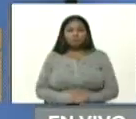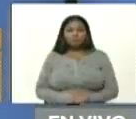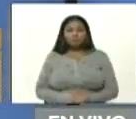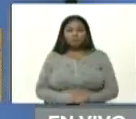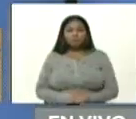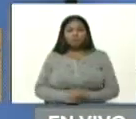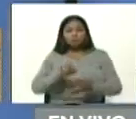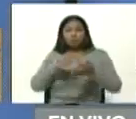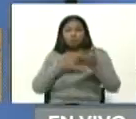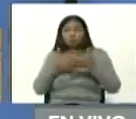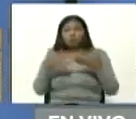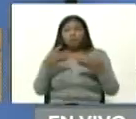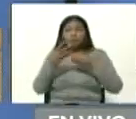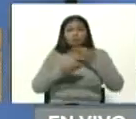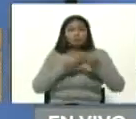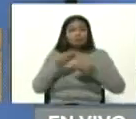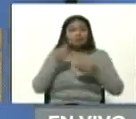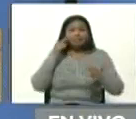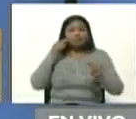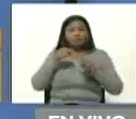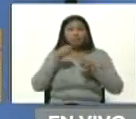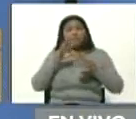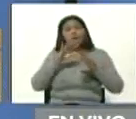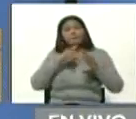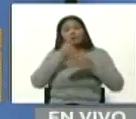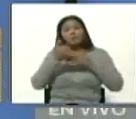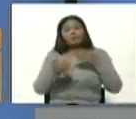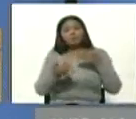en el cronograma, en lo estipulado en la programación.